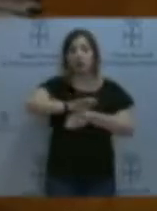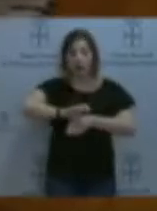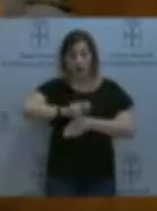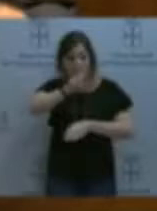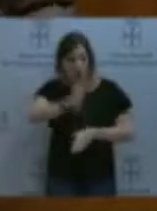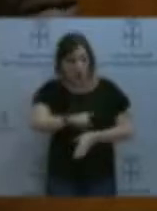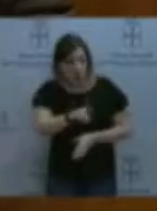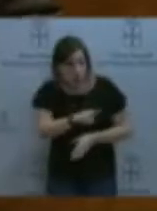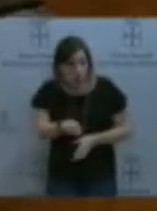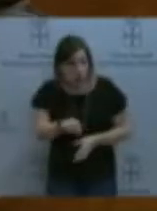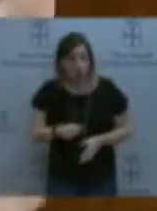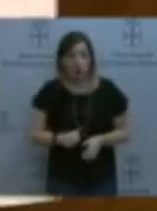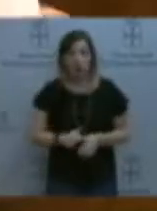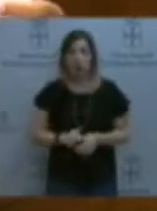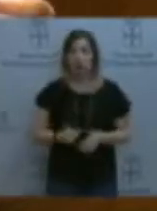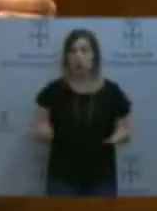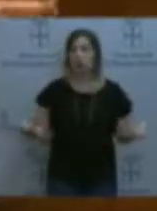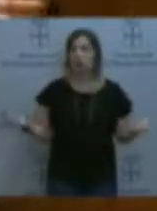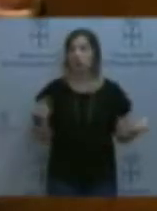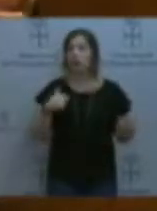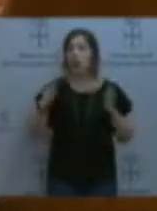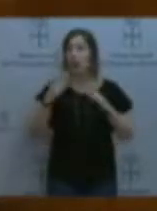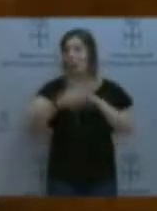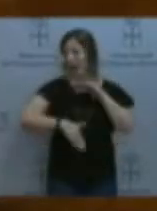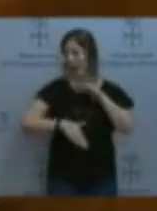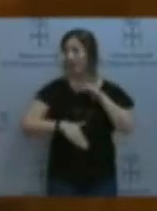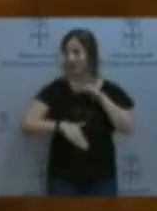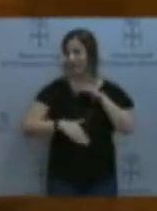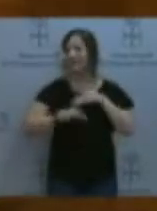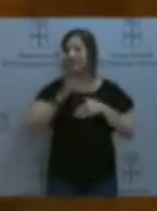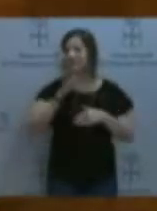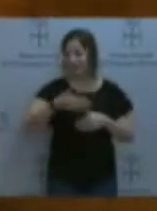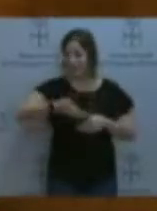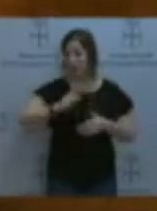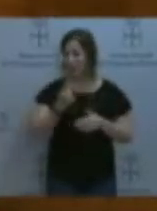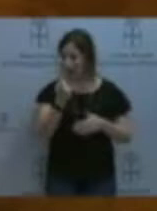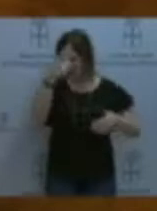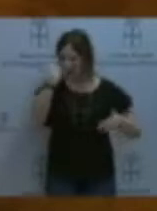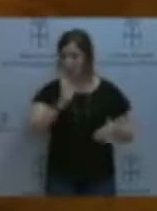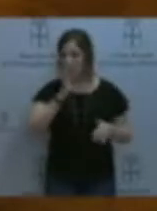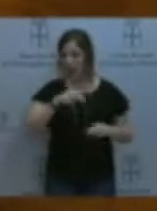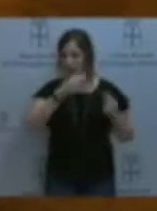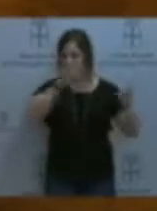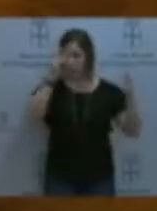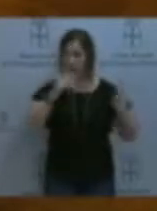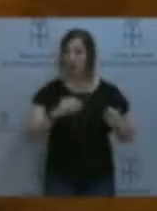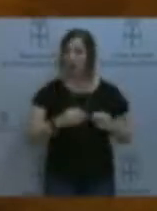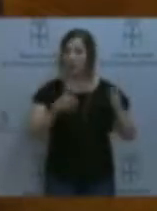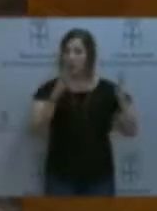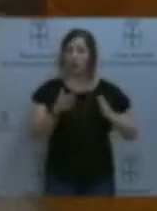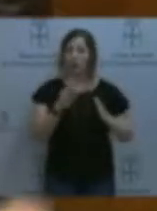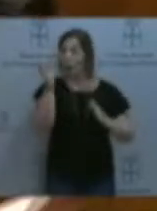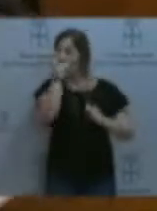estoy en plazo todavía, señoría, para contestarle. Ha precipitado usted su opinión. ¿Gestiones para abrir el